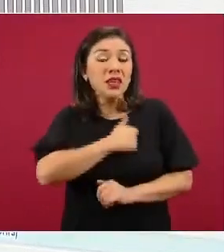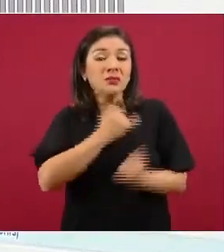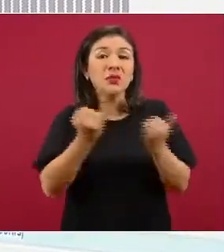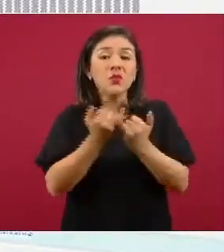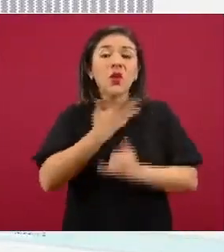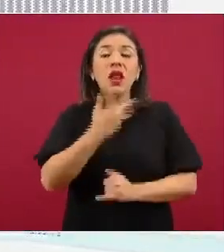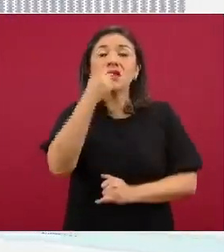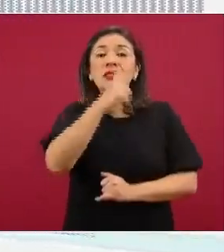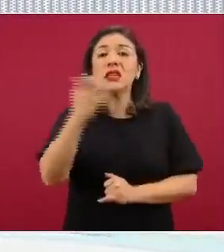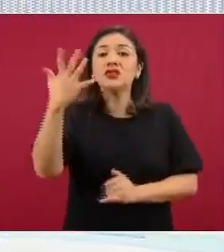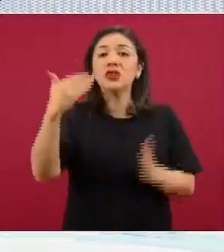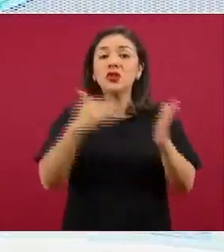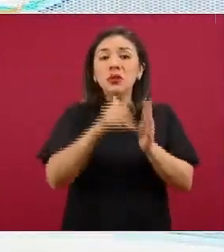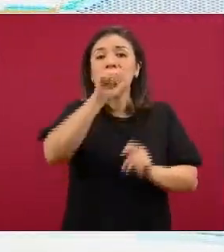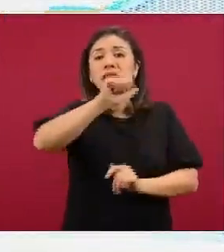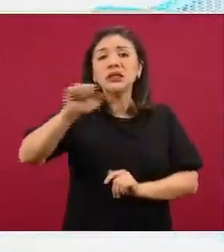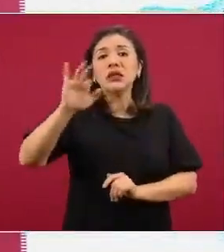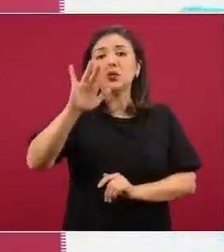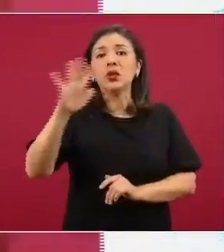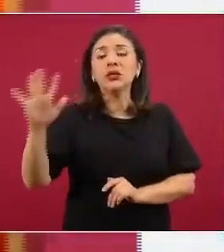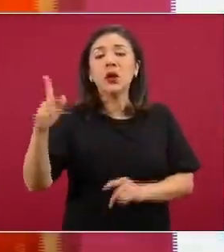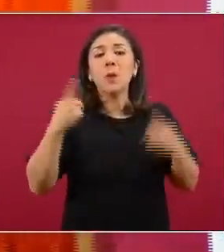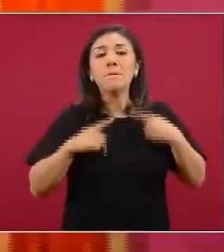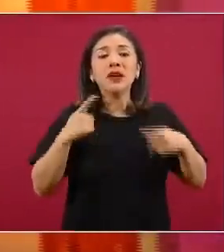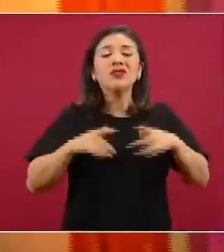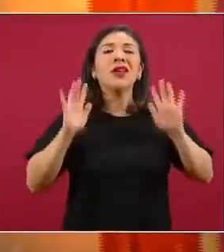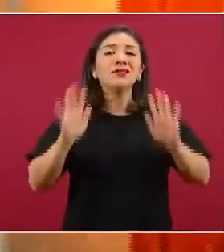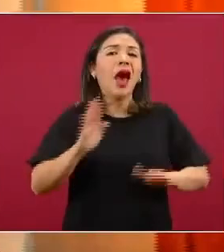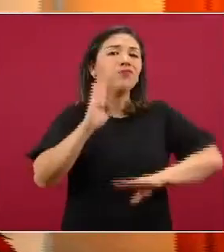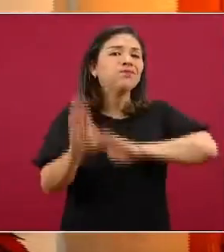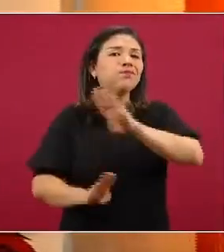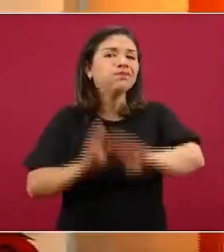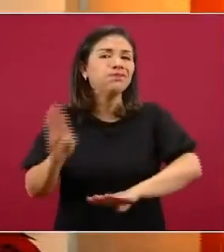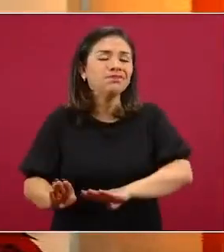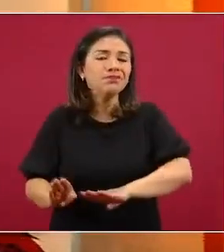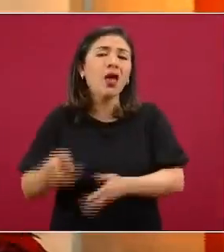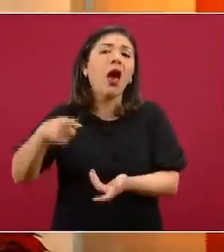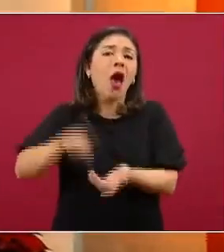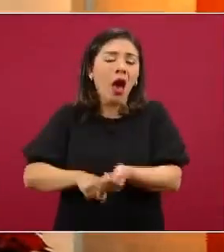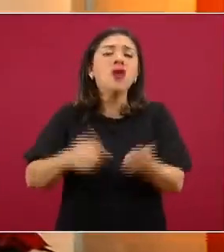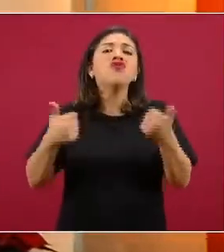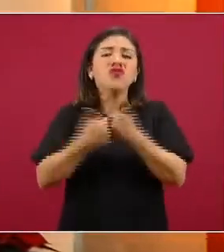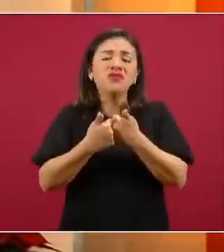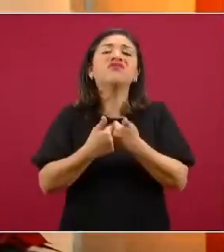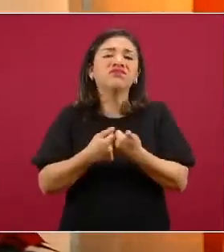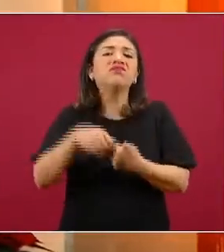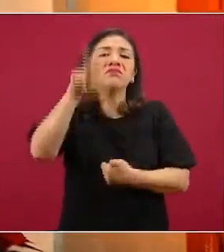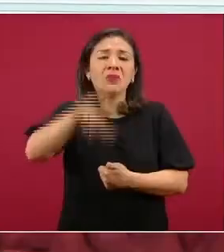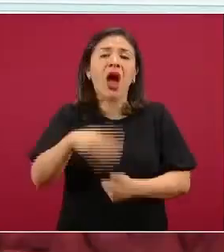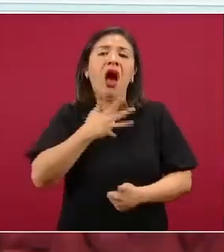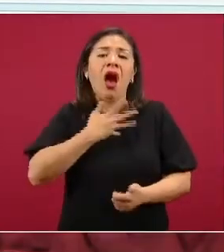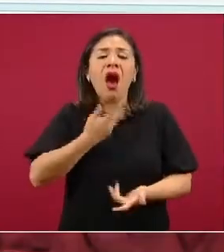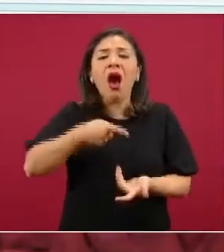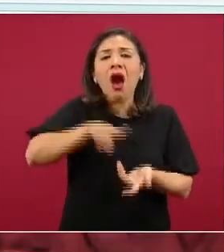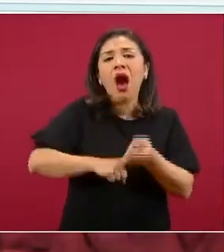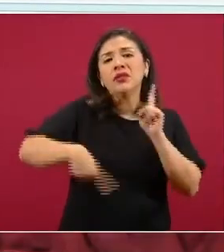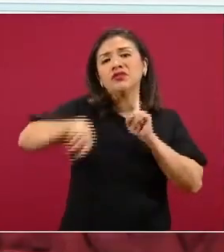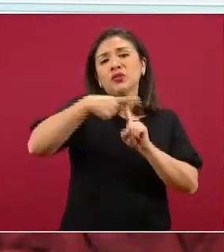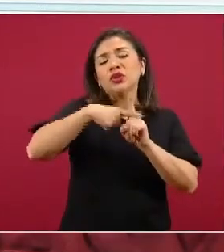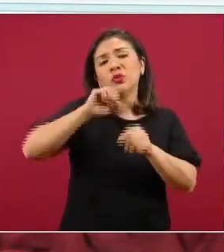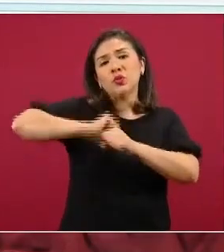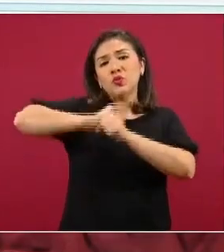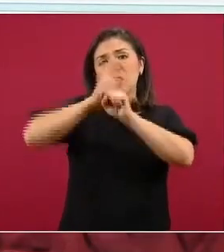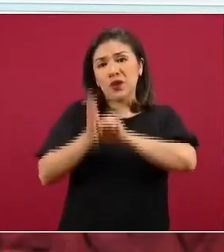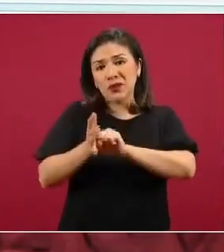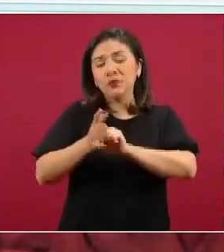tenemos 105.655 personas que han fallecido y que están confirmadas por infección del virus